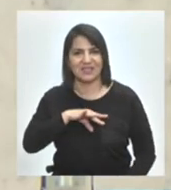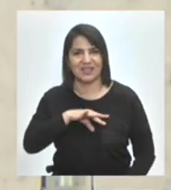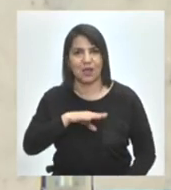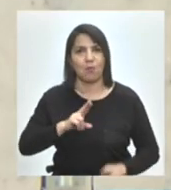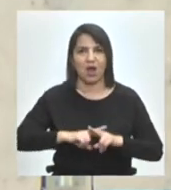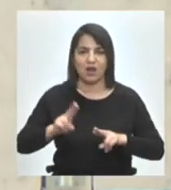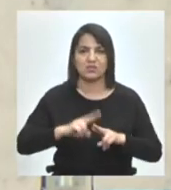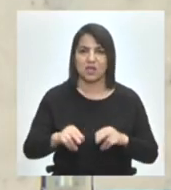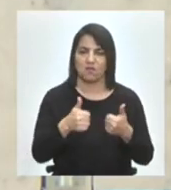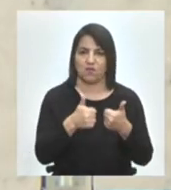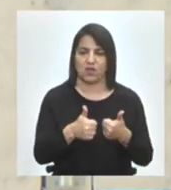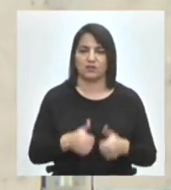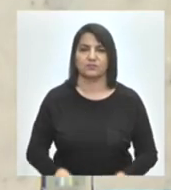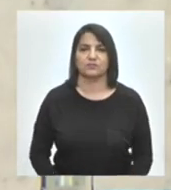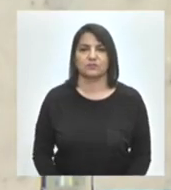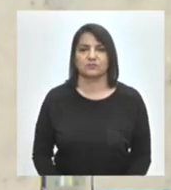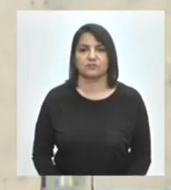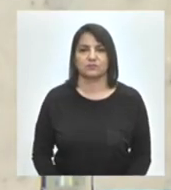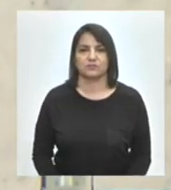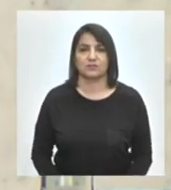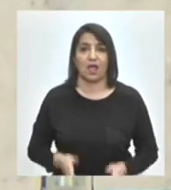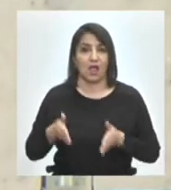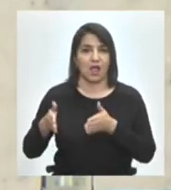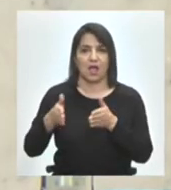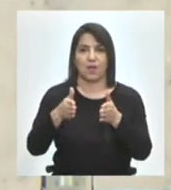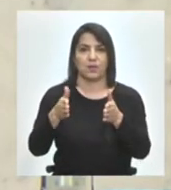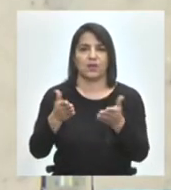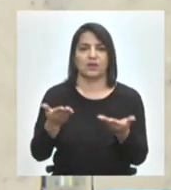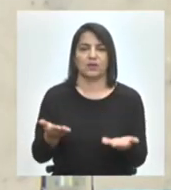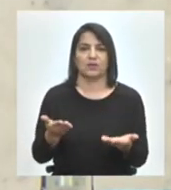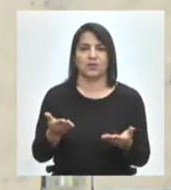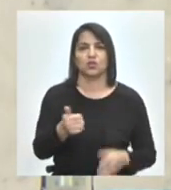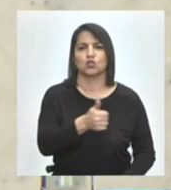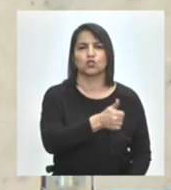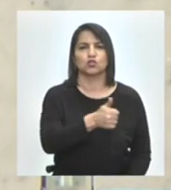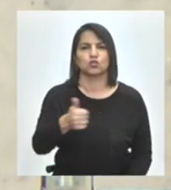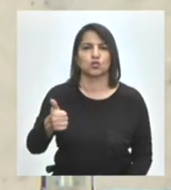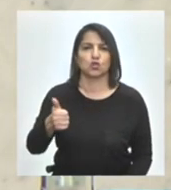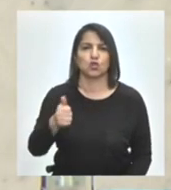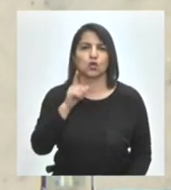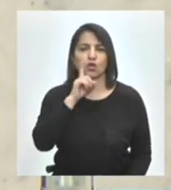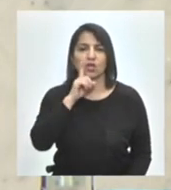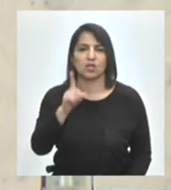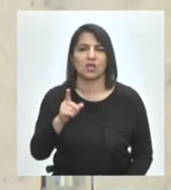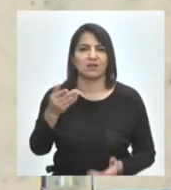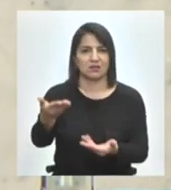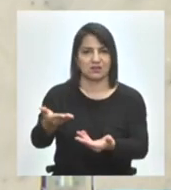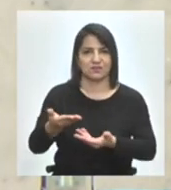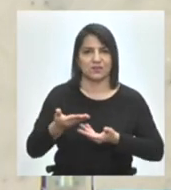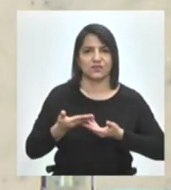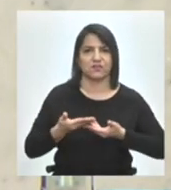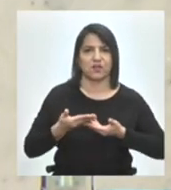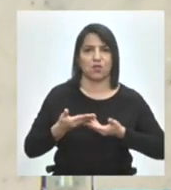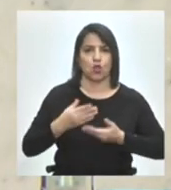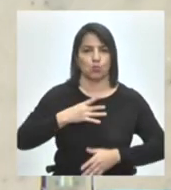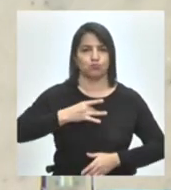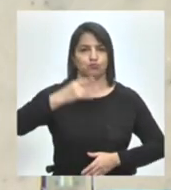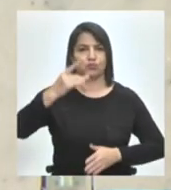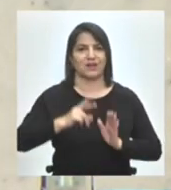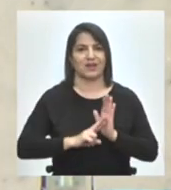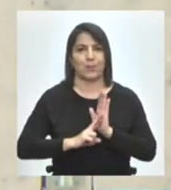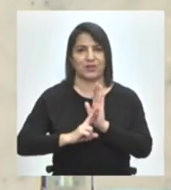bien. En ese camino, todos quienes hemos recibido un mandato de representación